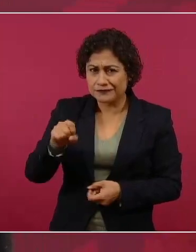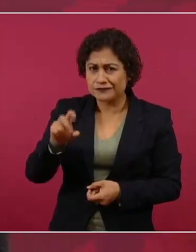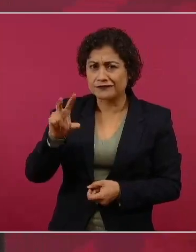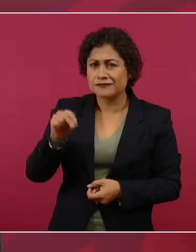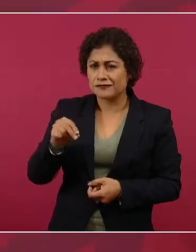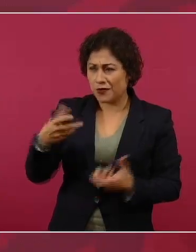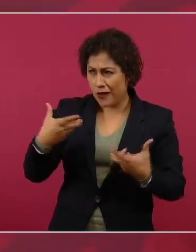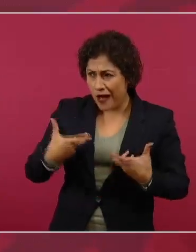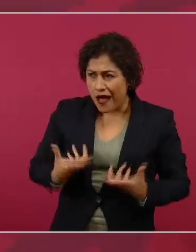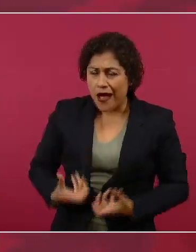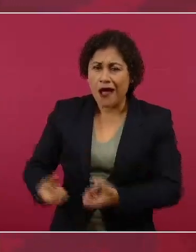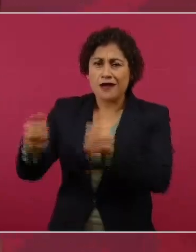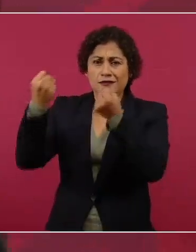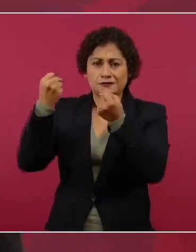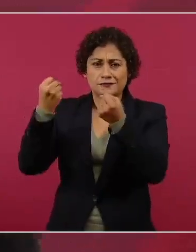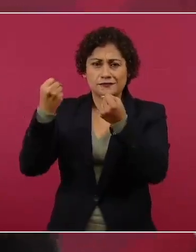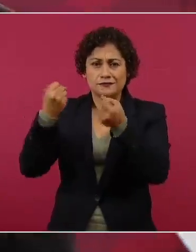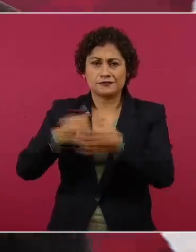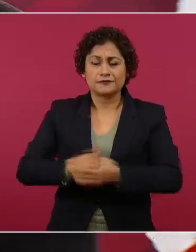sálvame,